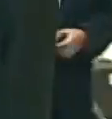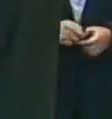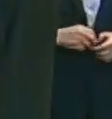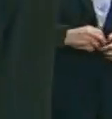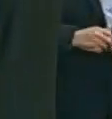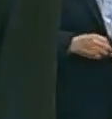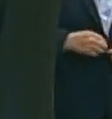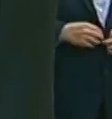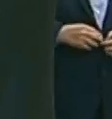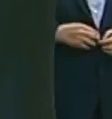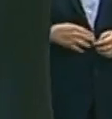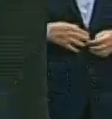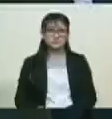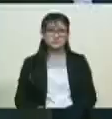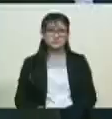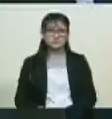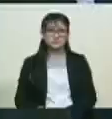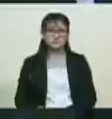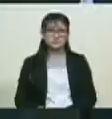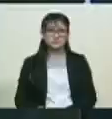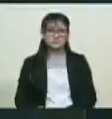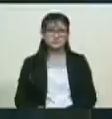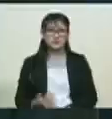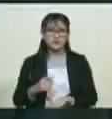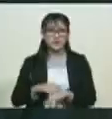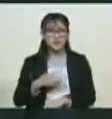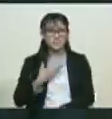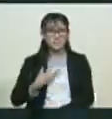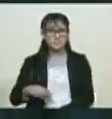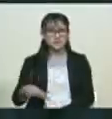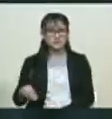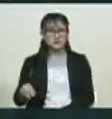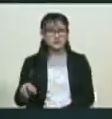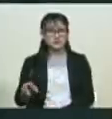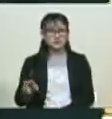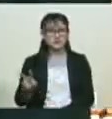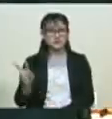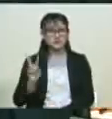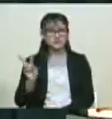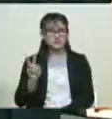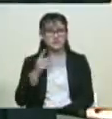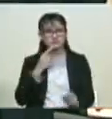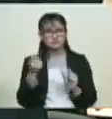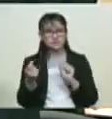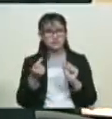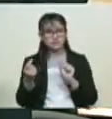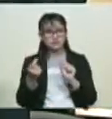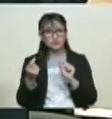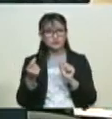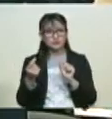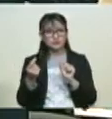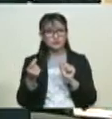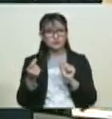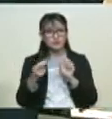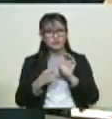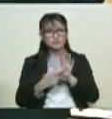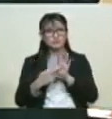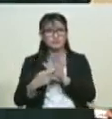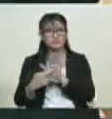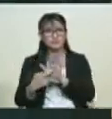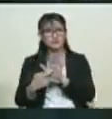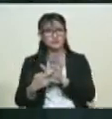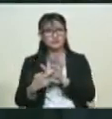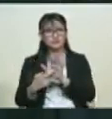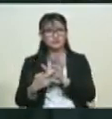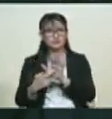a esta hora el presidente de la republica bolivariana de venezuela está conversando con los representantes de los medios